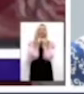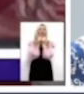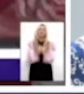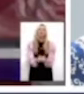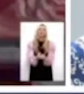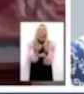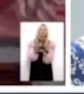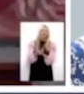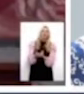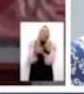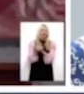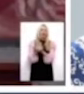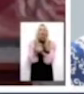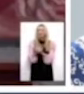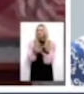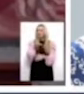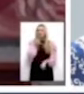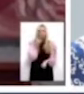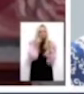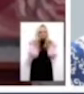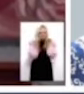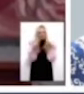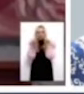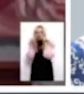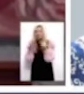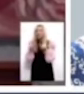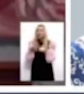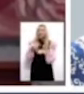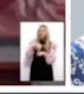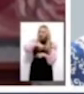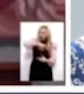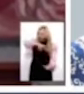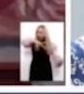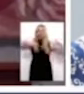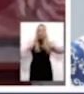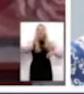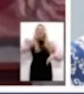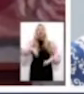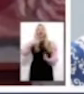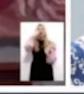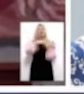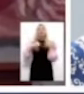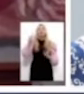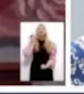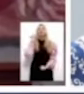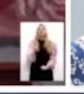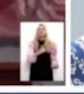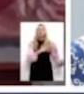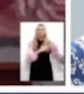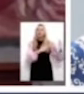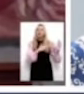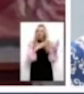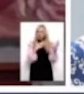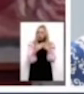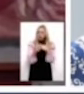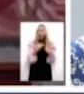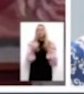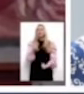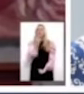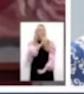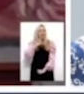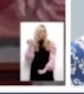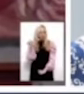de inconstitucionalidad al argumentar que no se cumplió el proceso legislativo. No estoy hablando